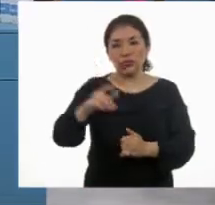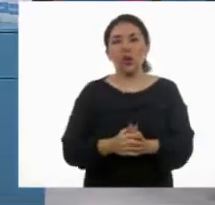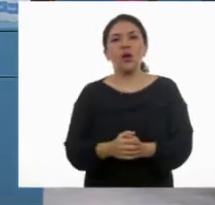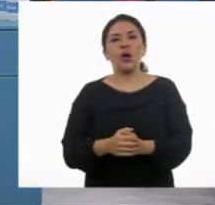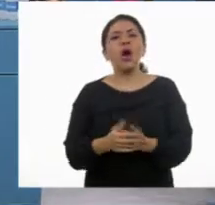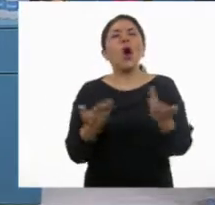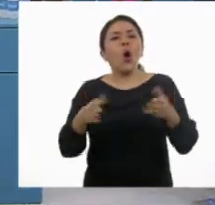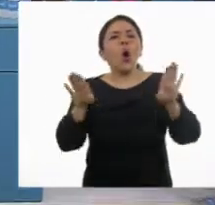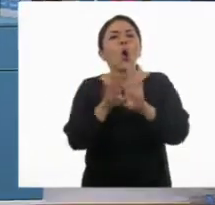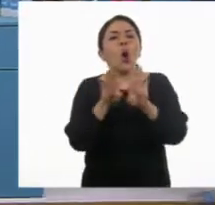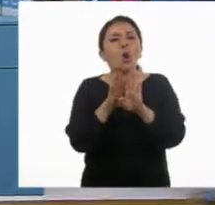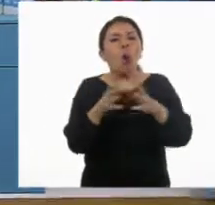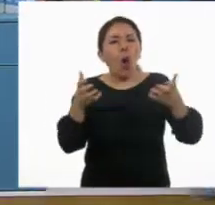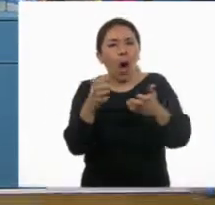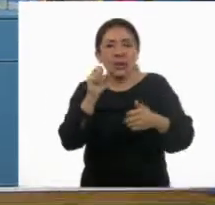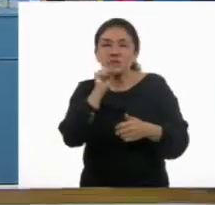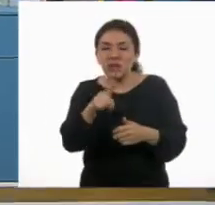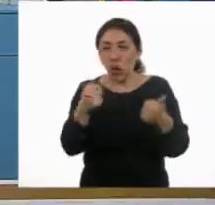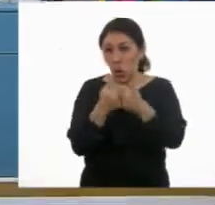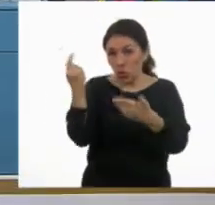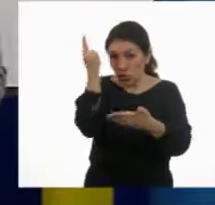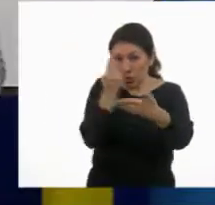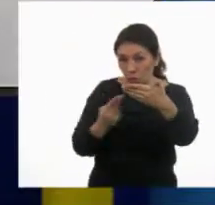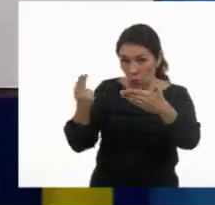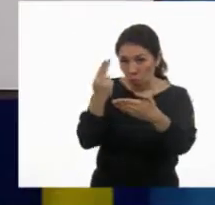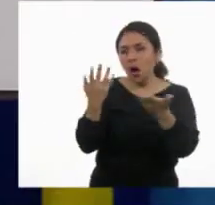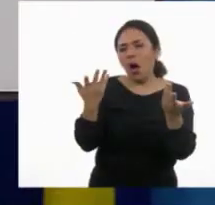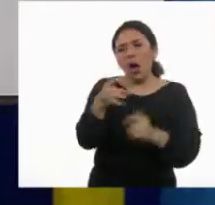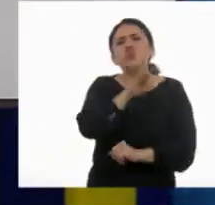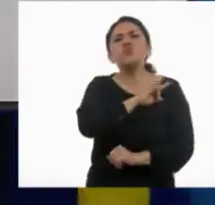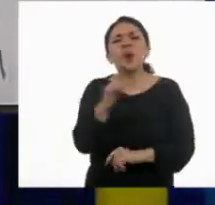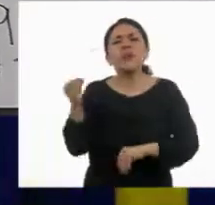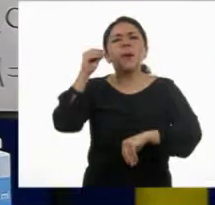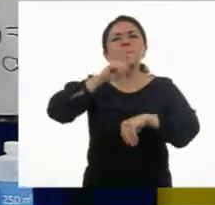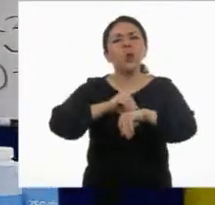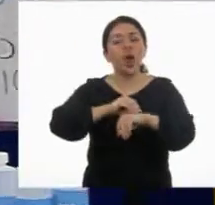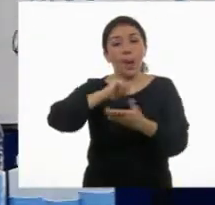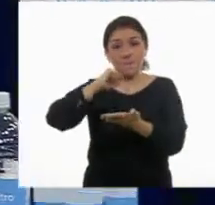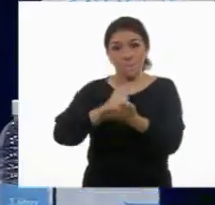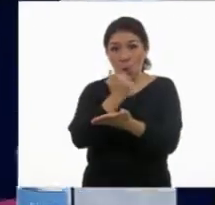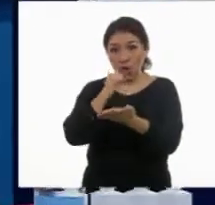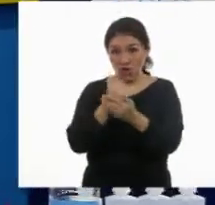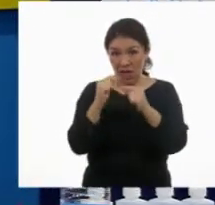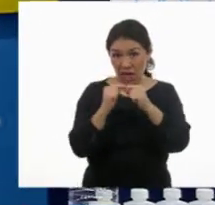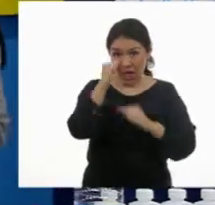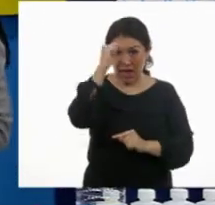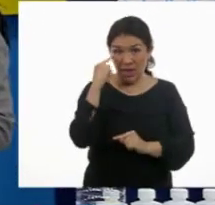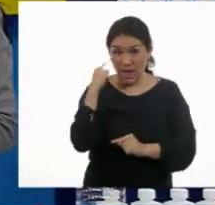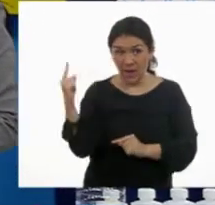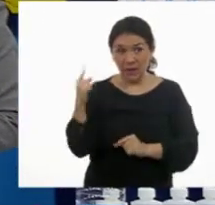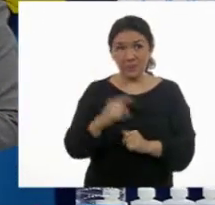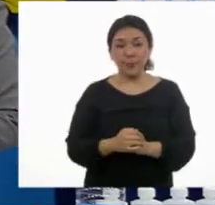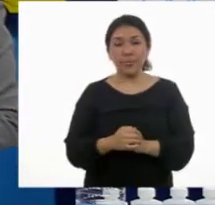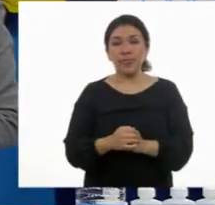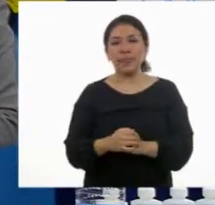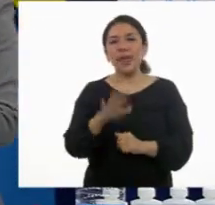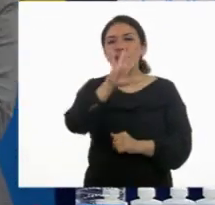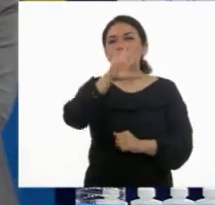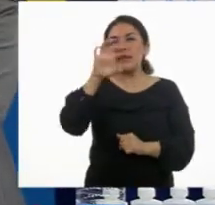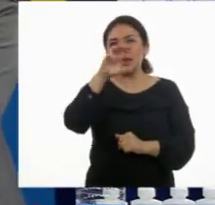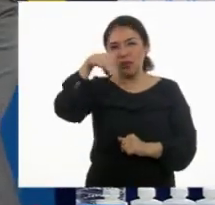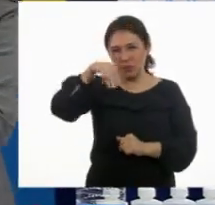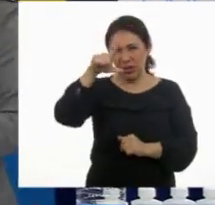manera de hacerlo esto en dibujo sería poniendo una botella de